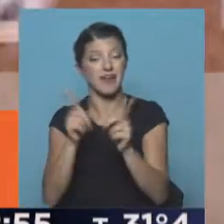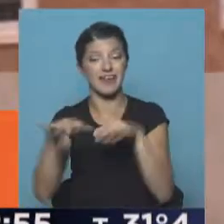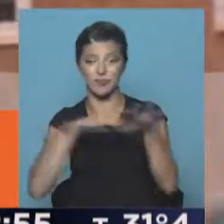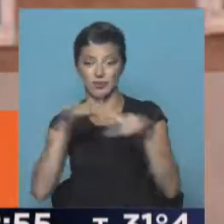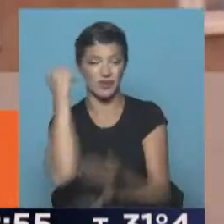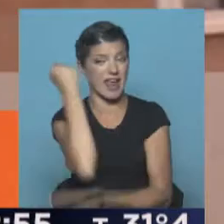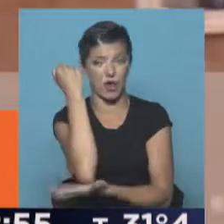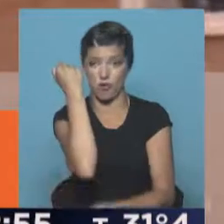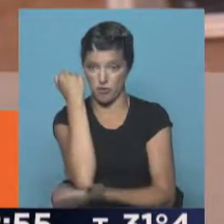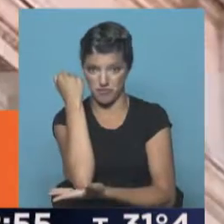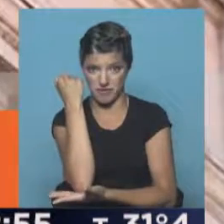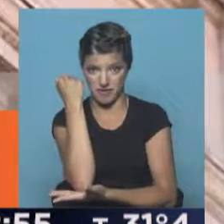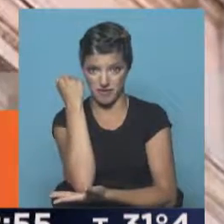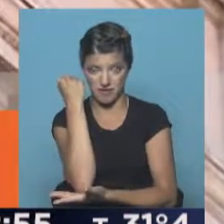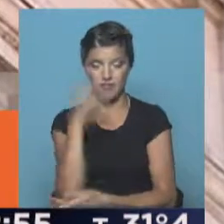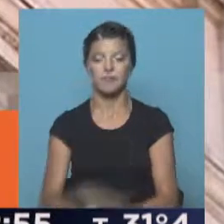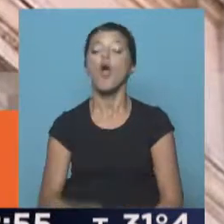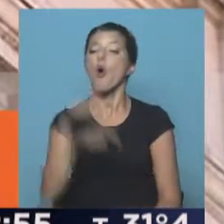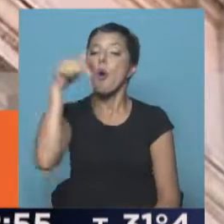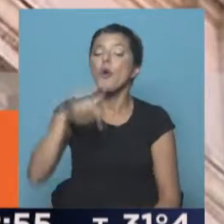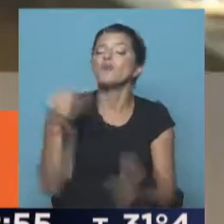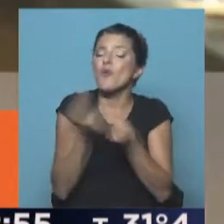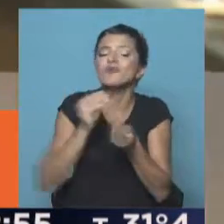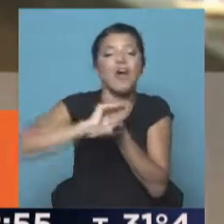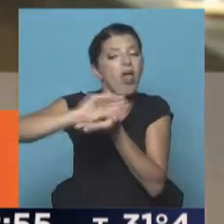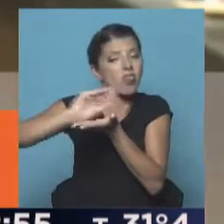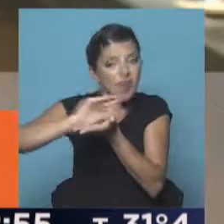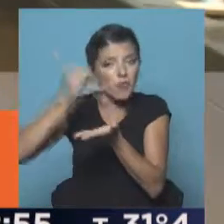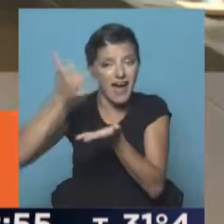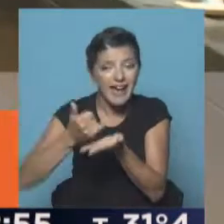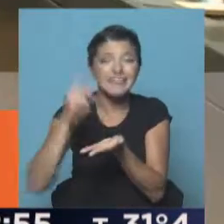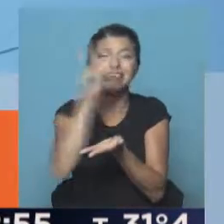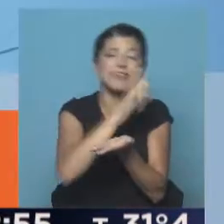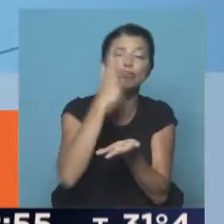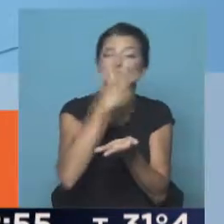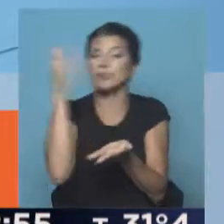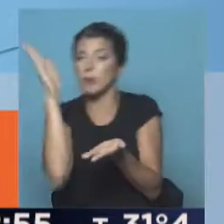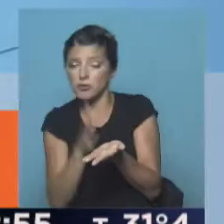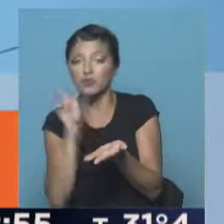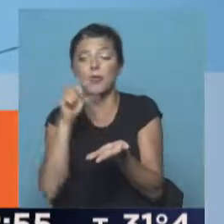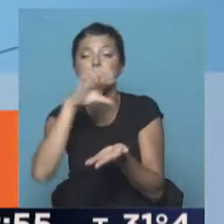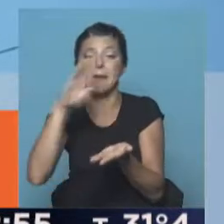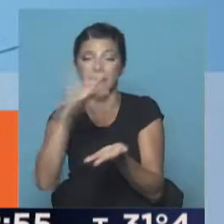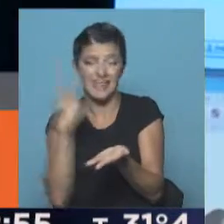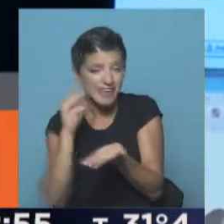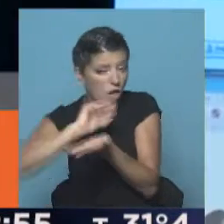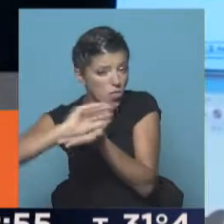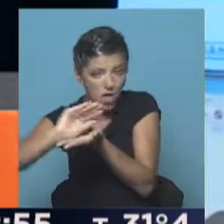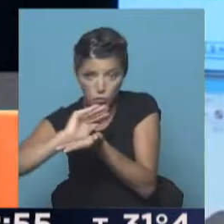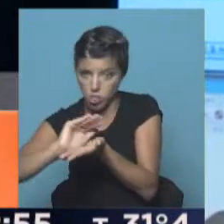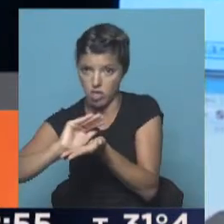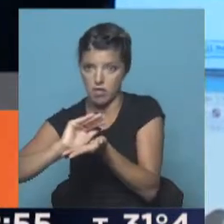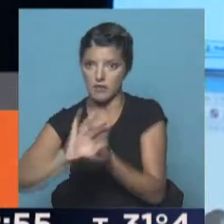estabilidad económica de la Italia actual, con una enorme deuda pública que llega al 133% de su PBI, y que